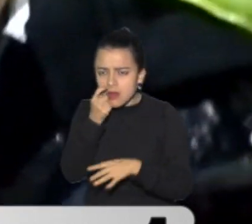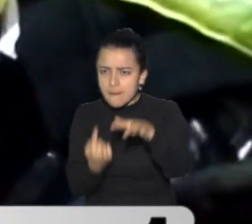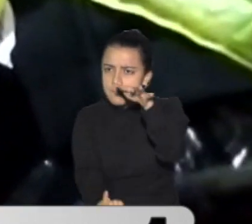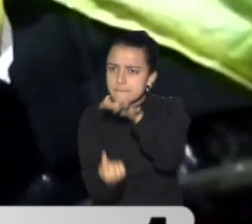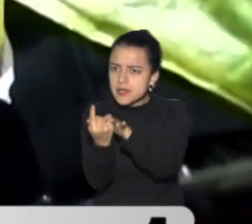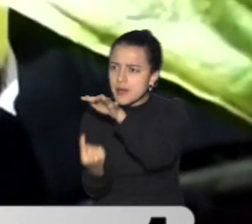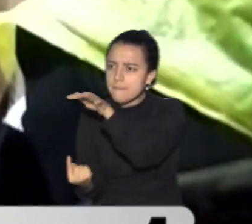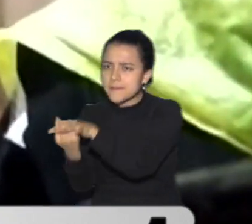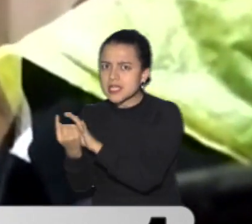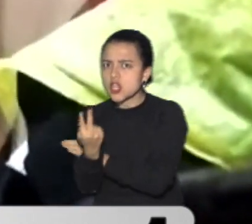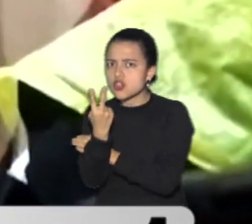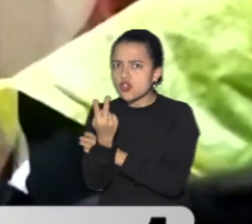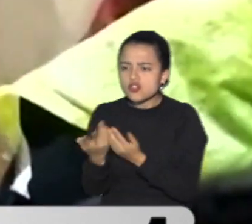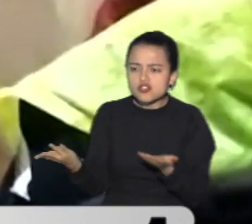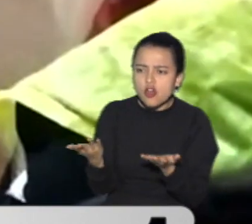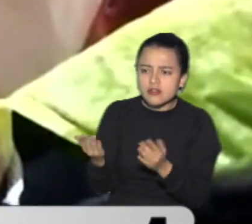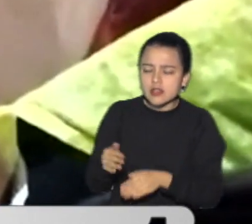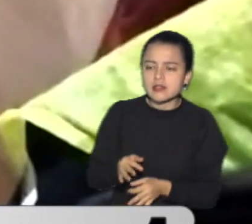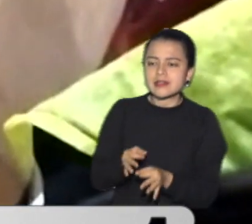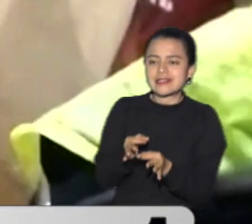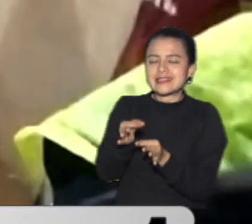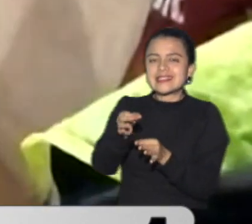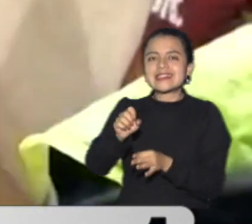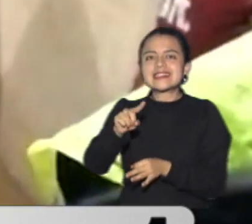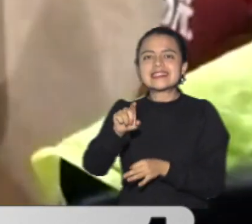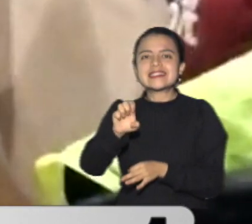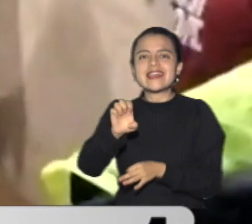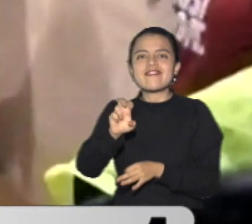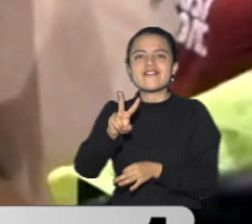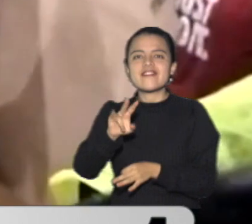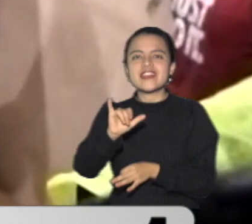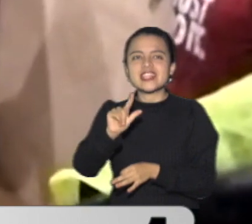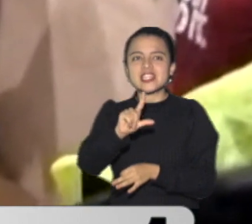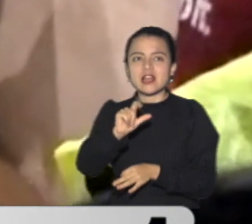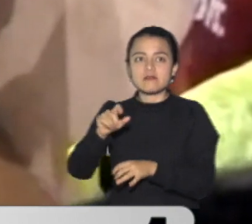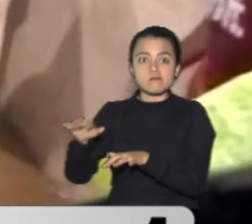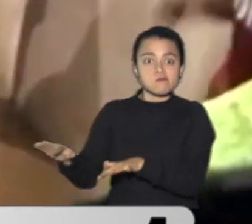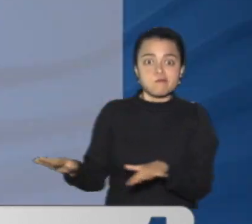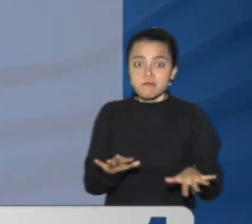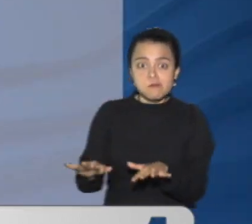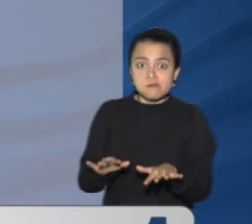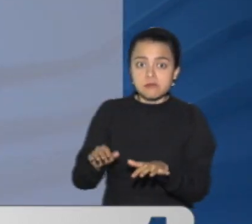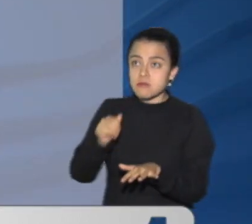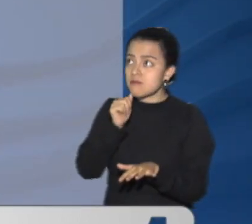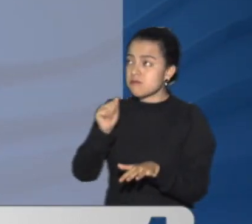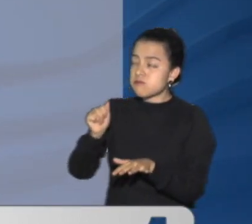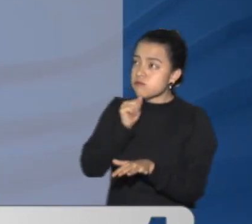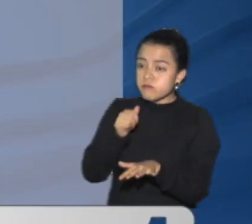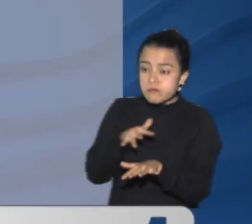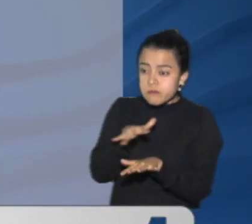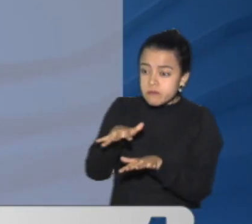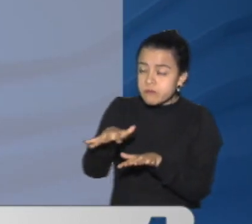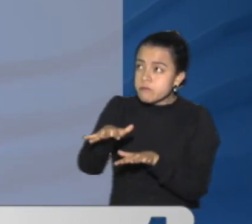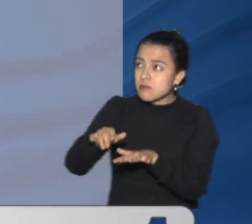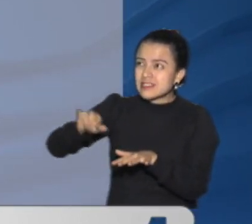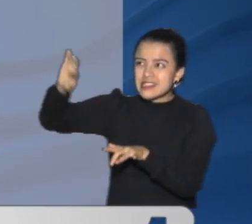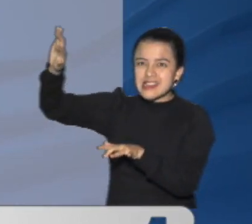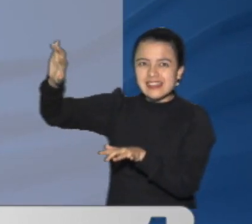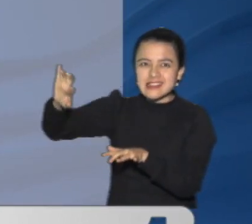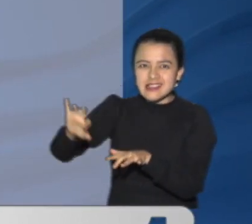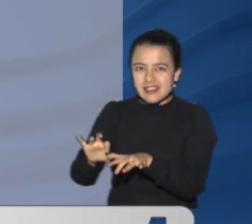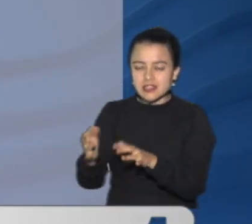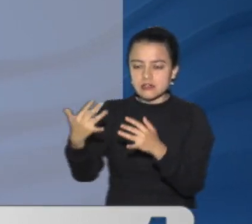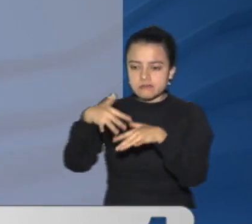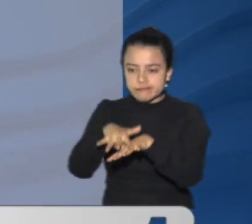presentaron en el municipio de Sevilla, 2 movimientos en masa que han afectado algunas viviendas. Los organismos de